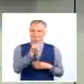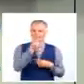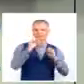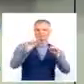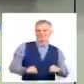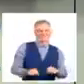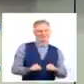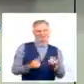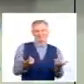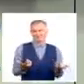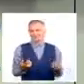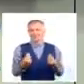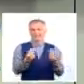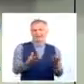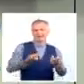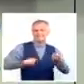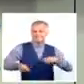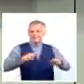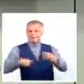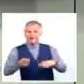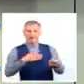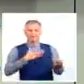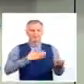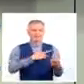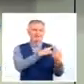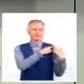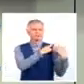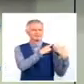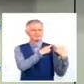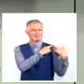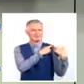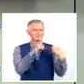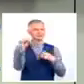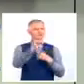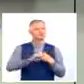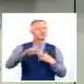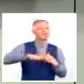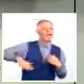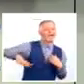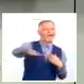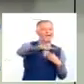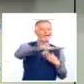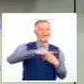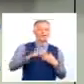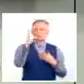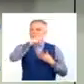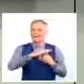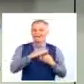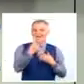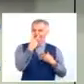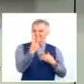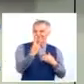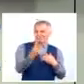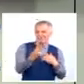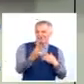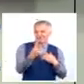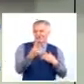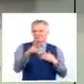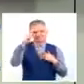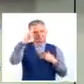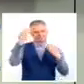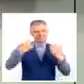imprimirle al mercado un sentido de responsabilidad social. Sobre todo si tener atención médica se convierte en un bien que